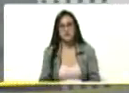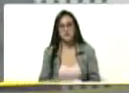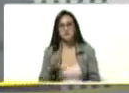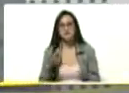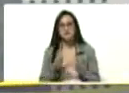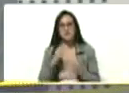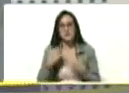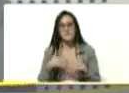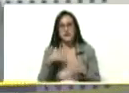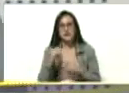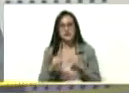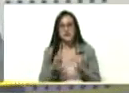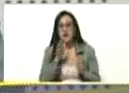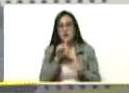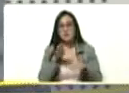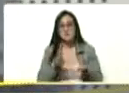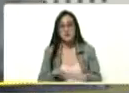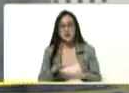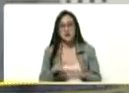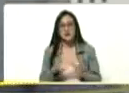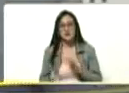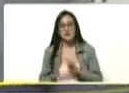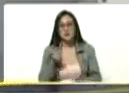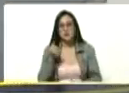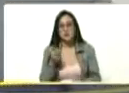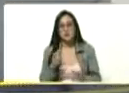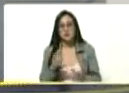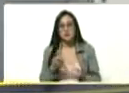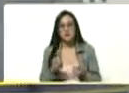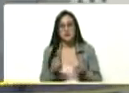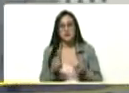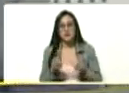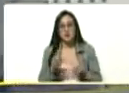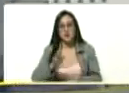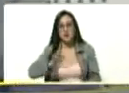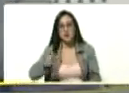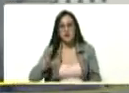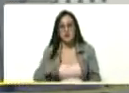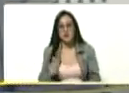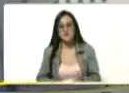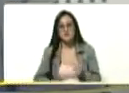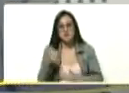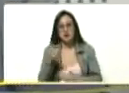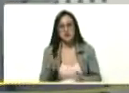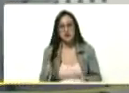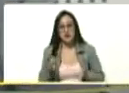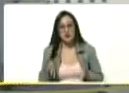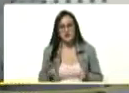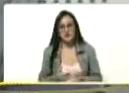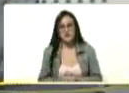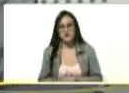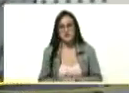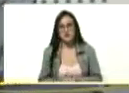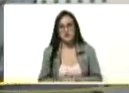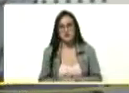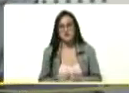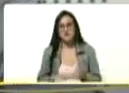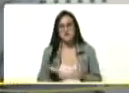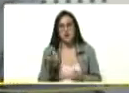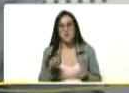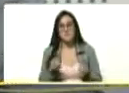transnacionales no han cesado de saquear los recursos de la región e incrementar sus márgenes de ganancias, mientras aumentan